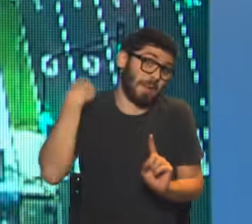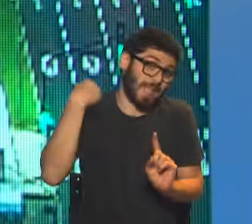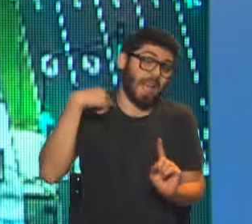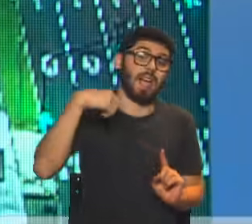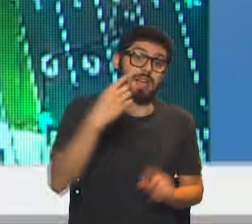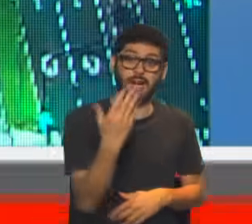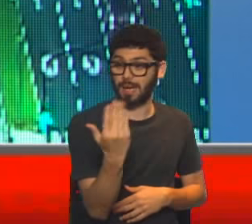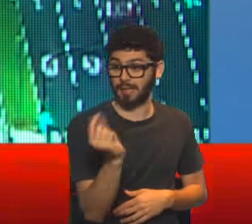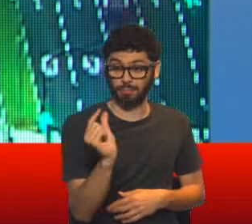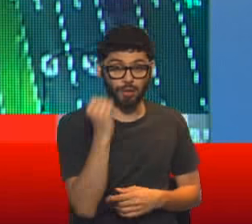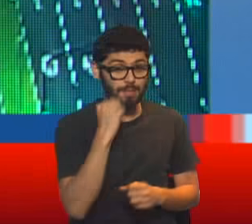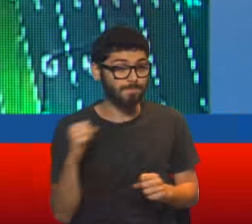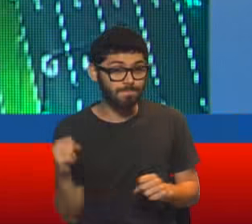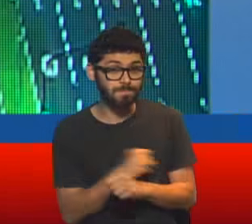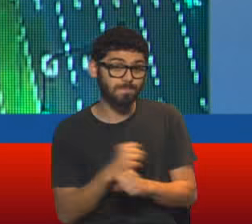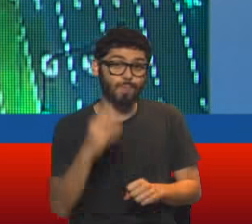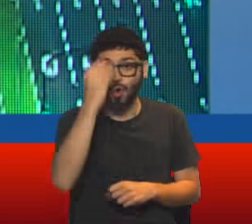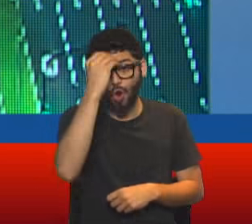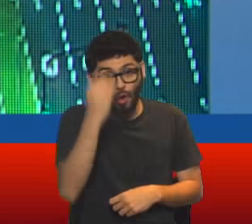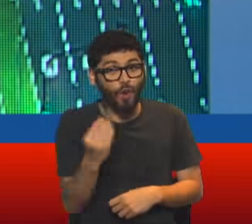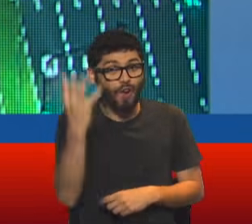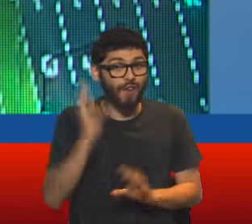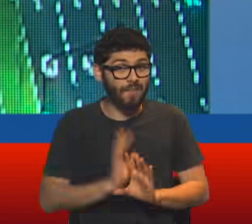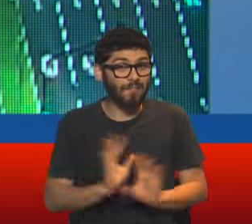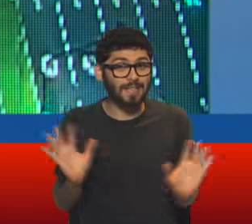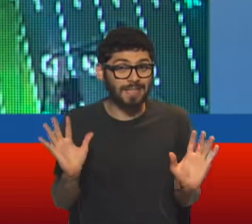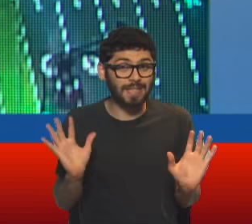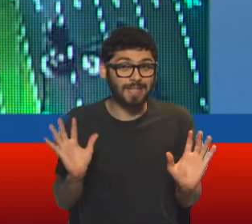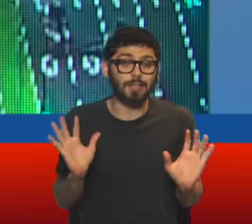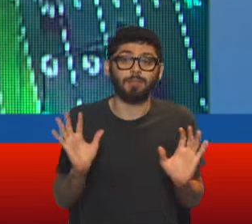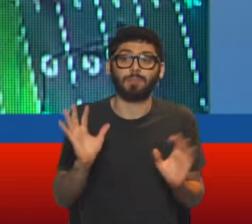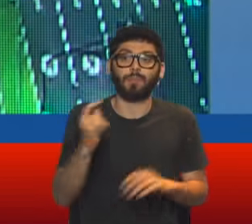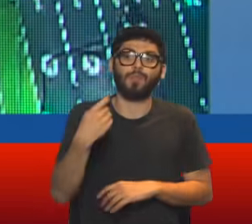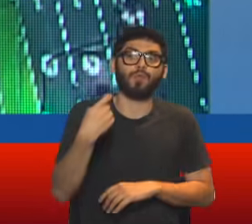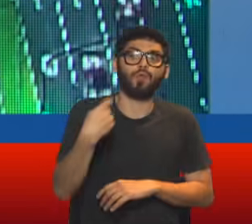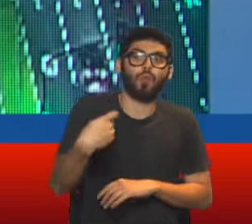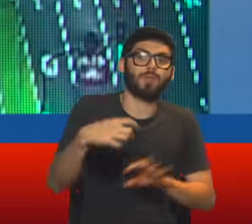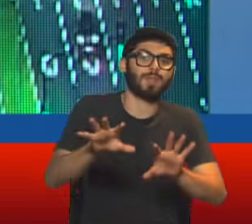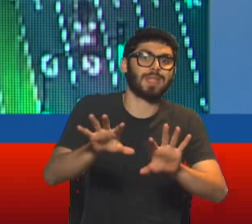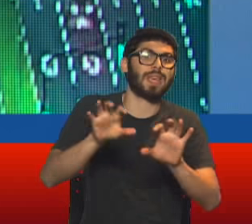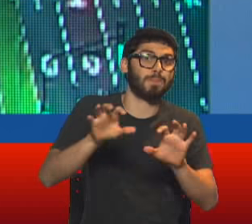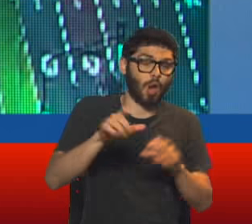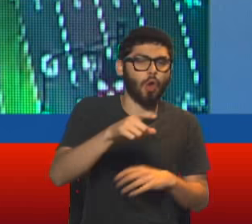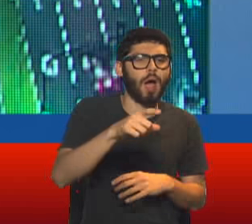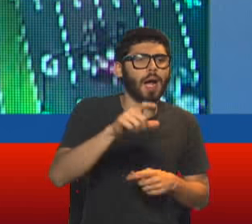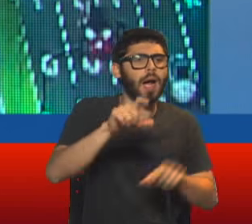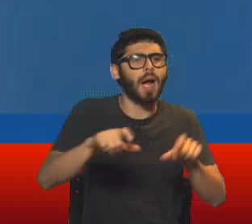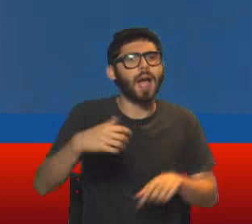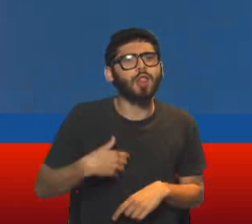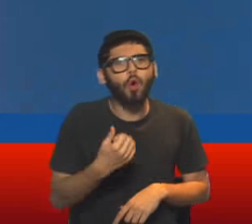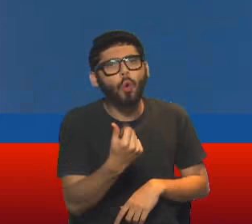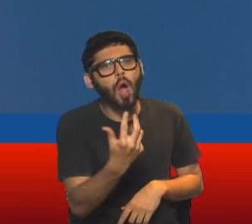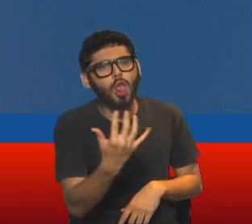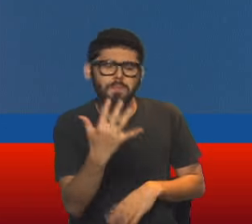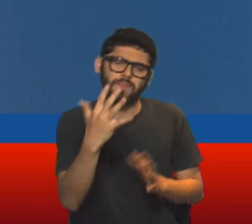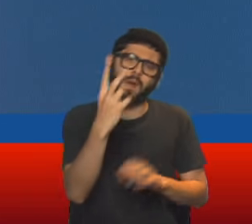ella es concreto ya es oficial la jubilación anticipada que le espera a cuántos argentinos y entre